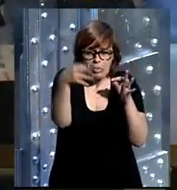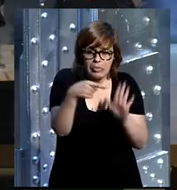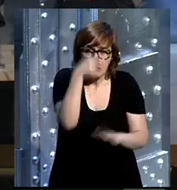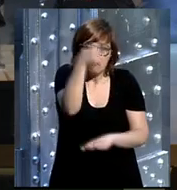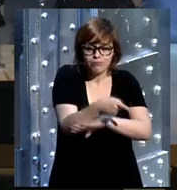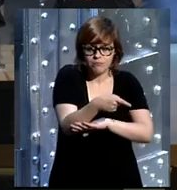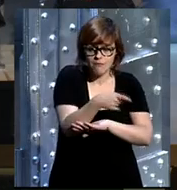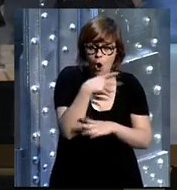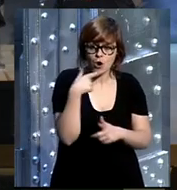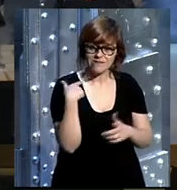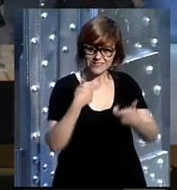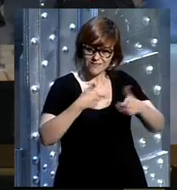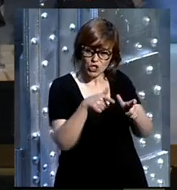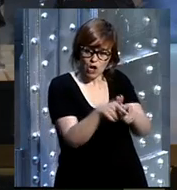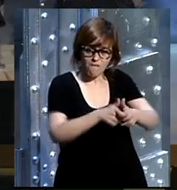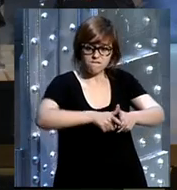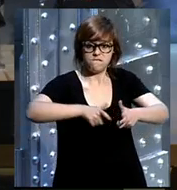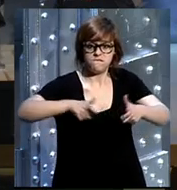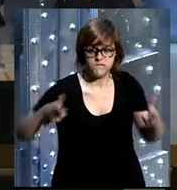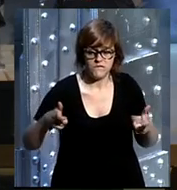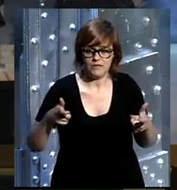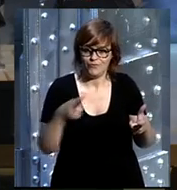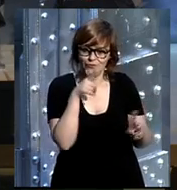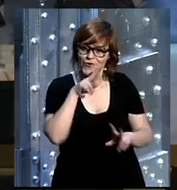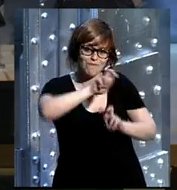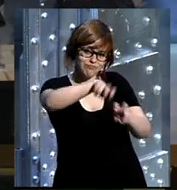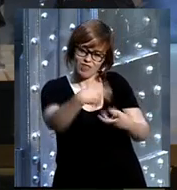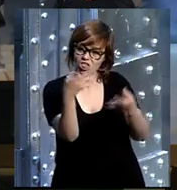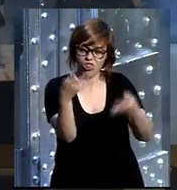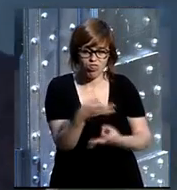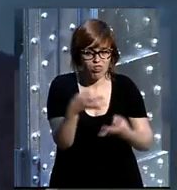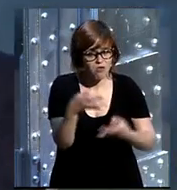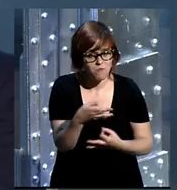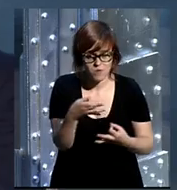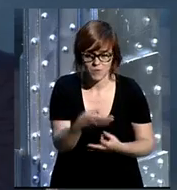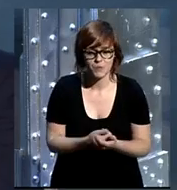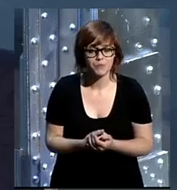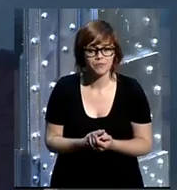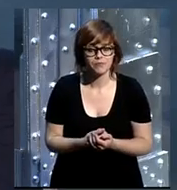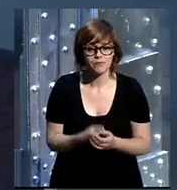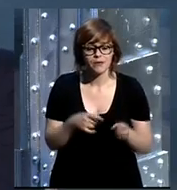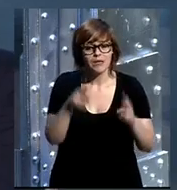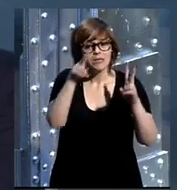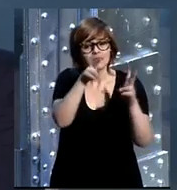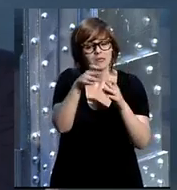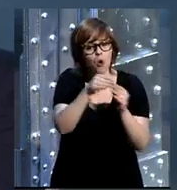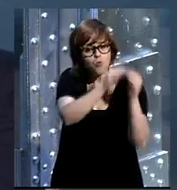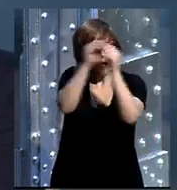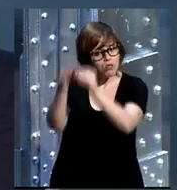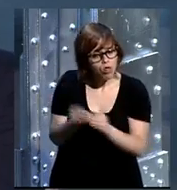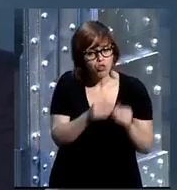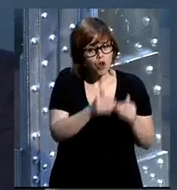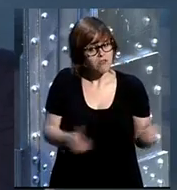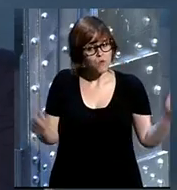sería el segundo elemento. Estos dos elementos de homogeneización, de armonización y de igualdad, yo creo que, y lo